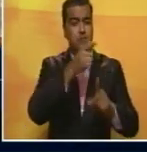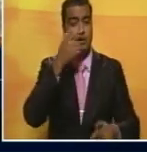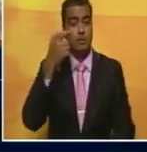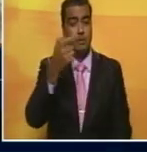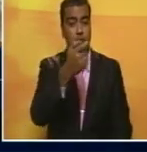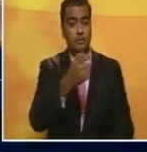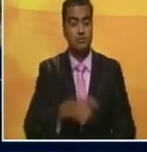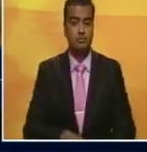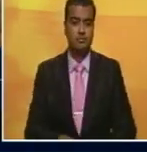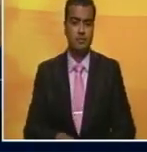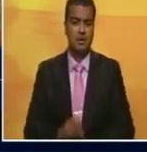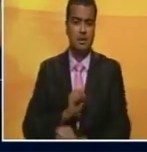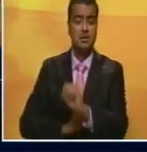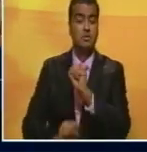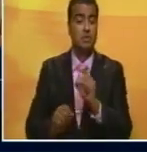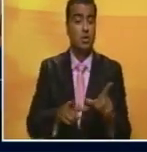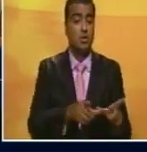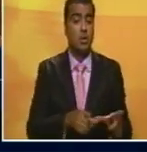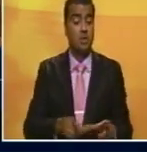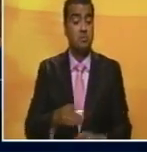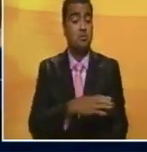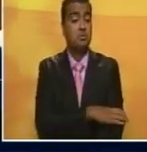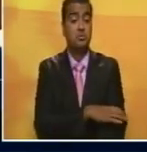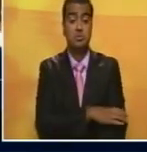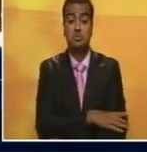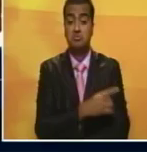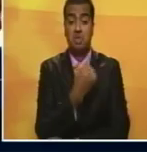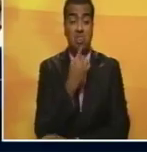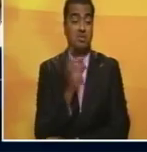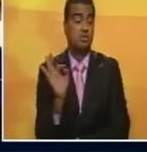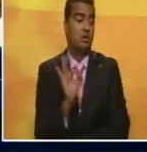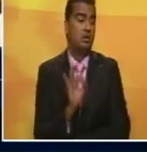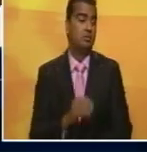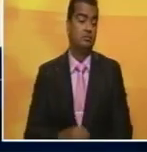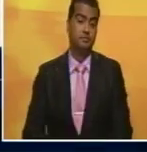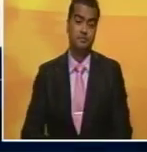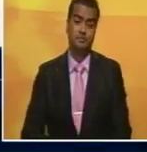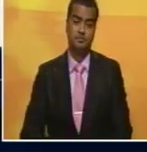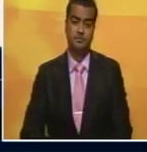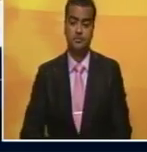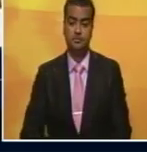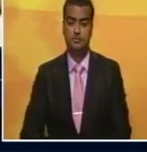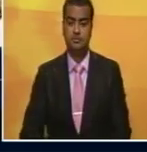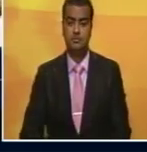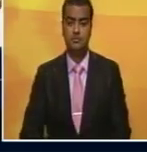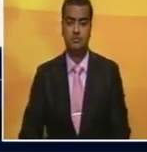pueblos. Rechazó que sectores de oposición no se hayan pronunciado.